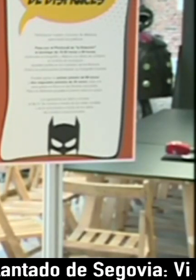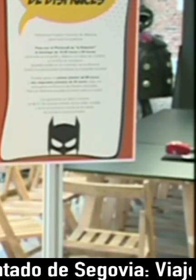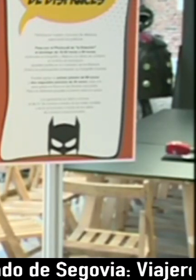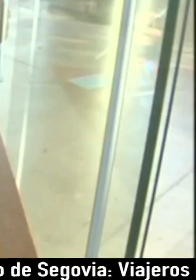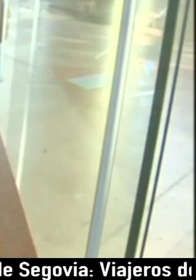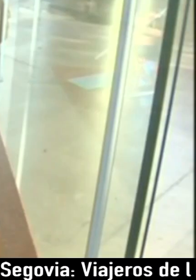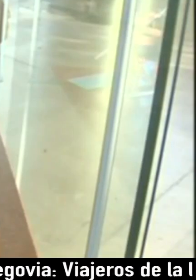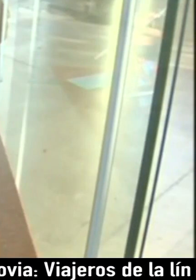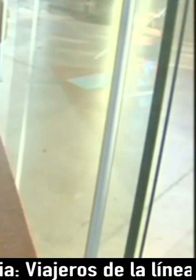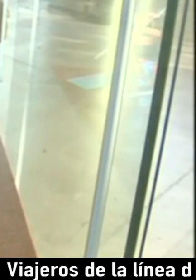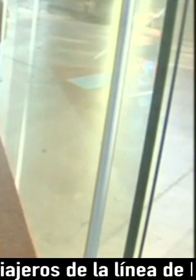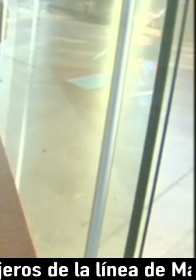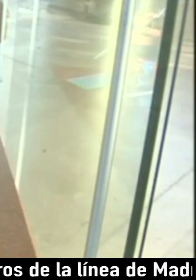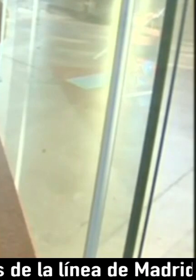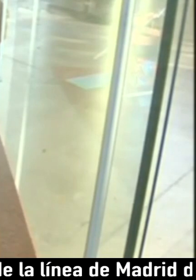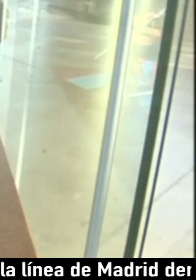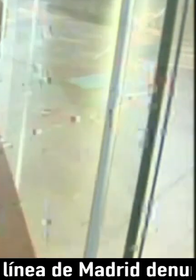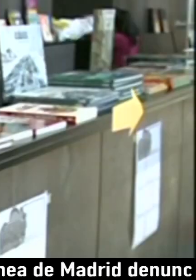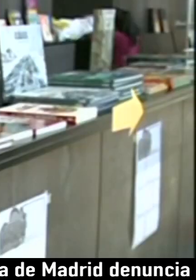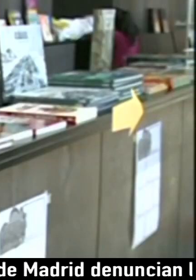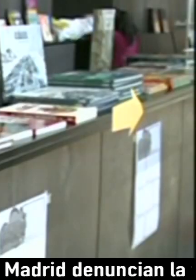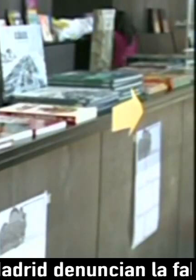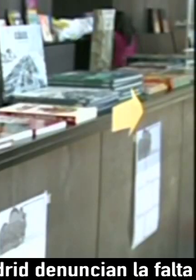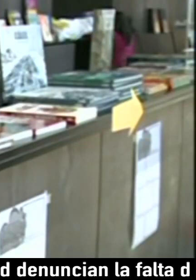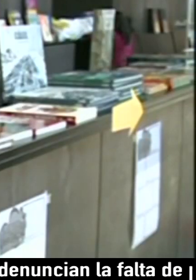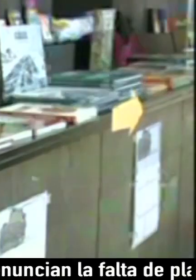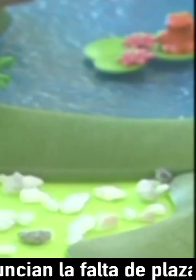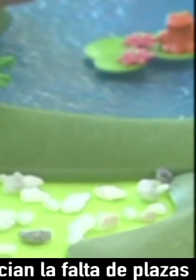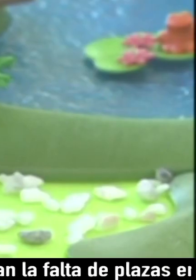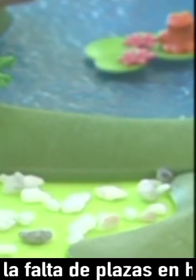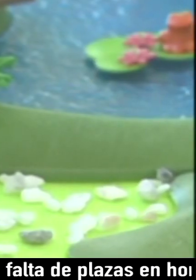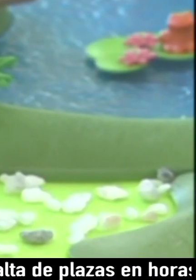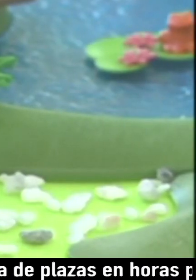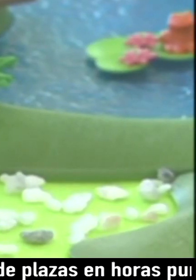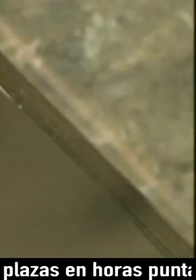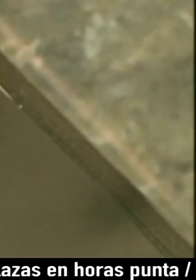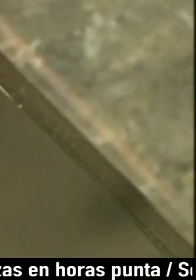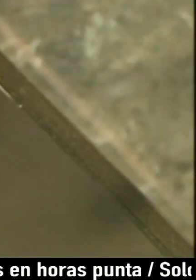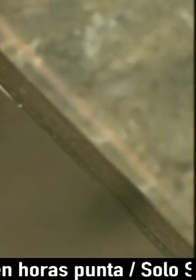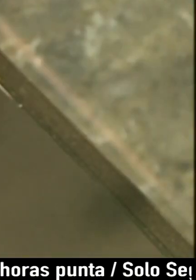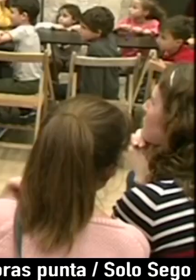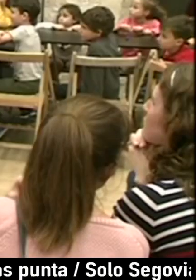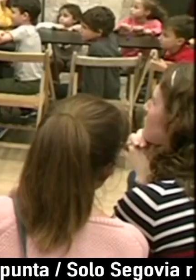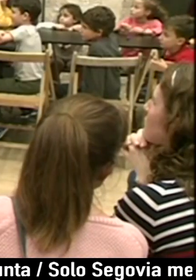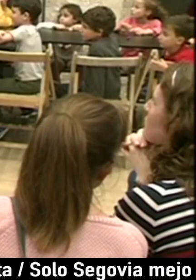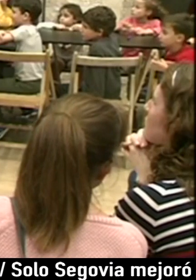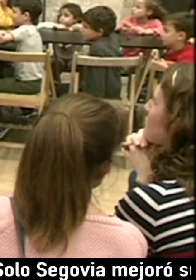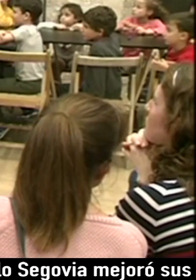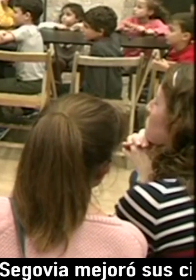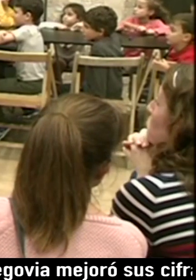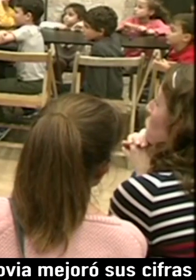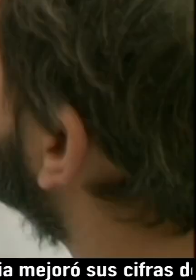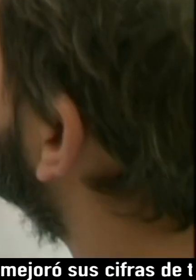alta literatura. En estas jornadas los protagonistas se han salido de los libros y aparecen en Playmobil o plastilina. Dejen volar